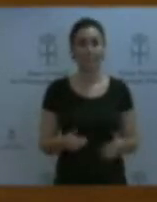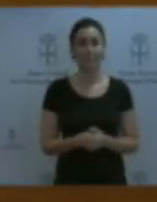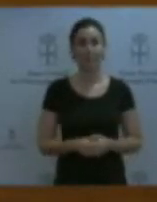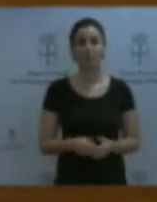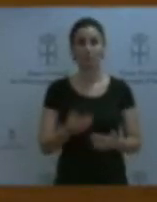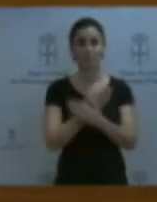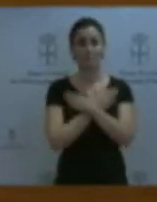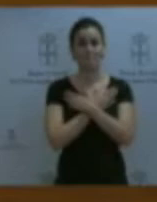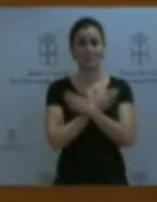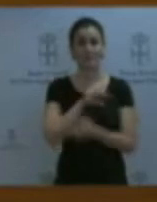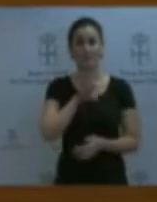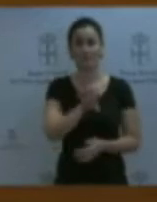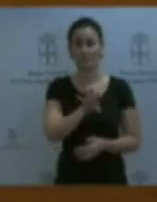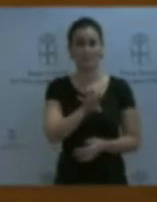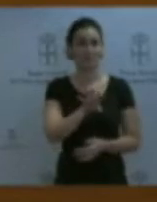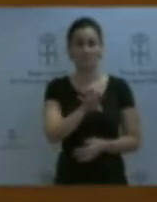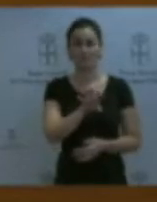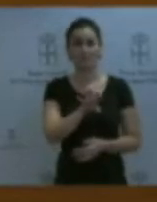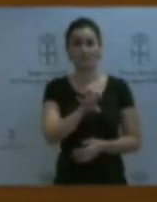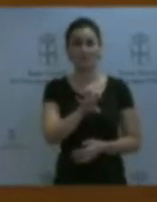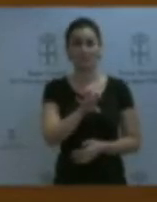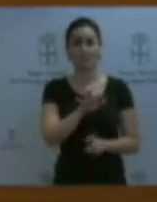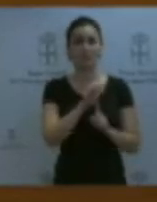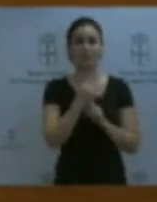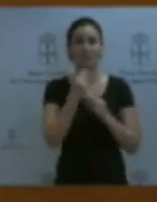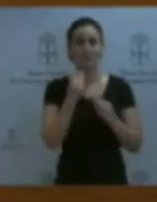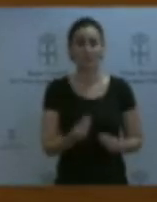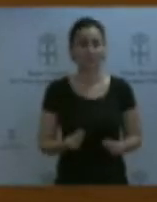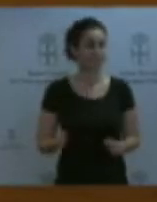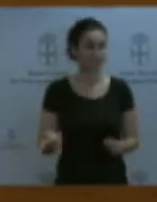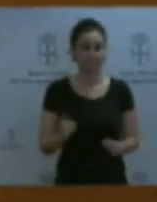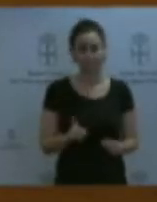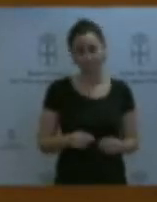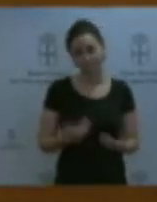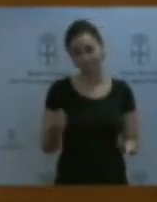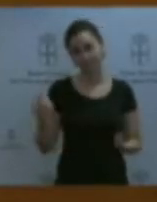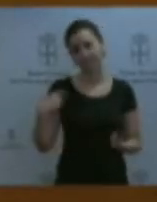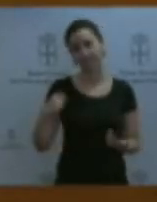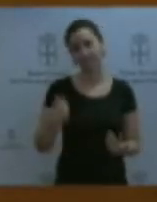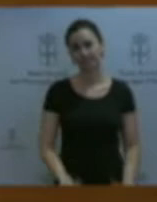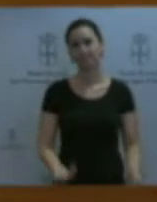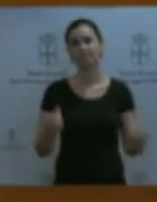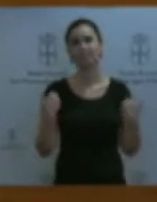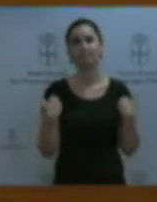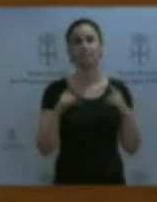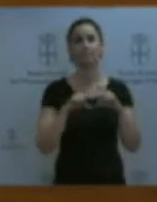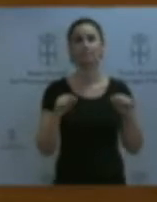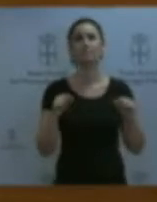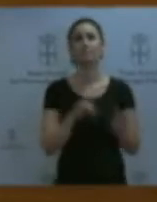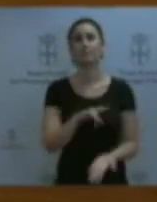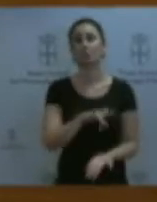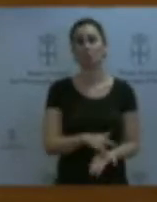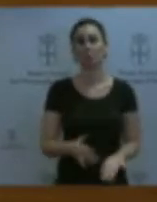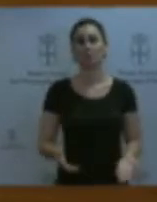no pase un buen estado de revista. La presidencia, ya hemos dicho que este año es asturiana y queremos evitar que los visitantes,